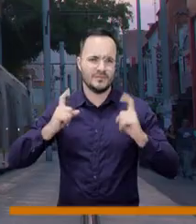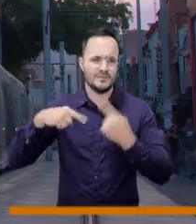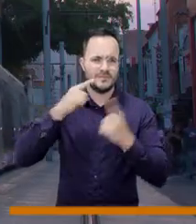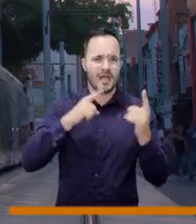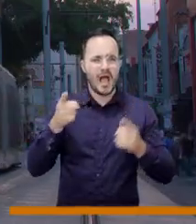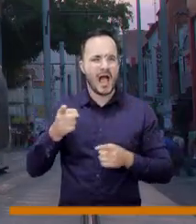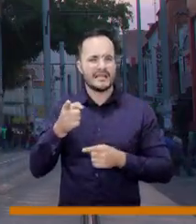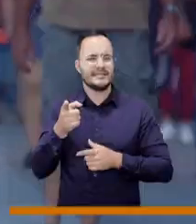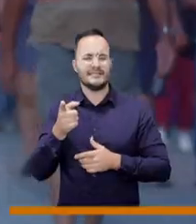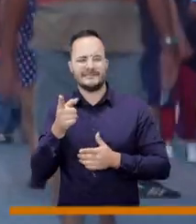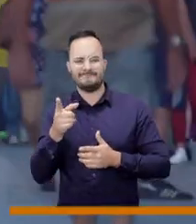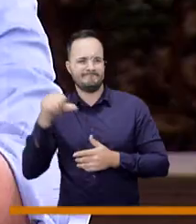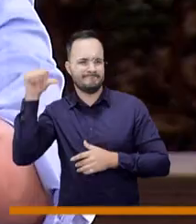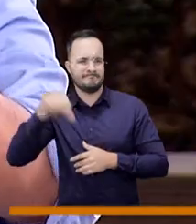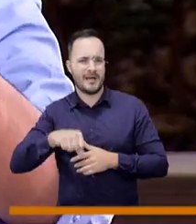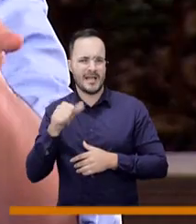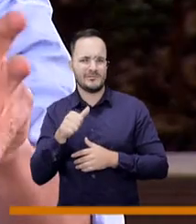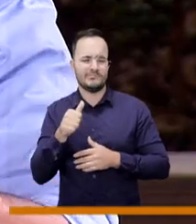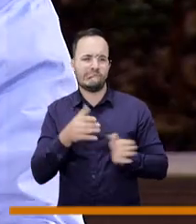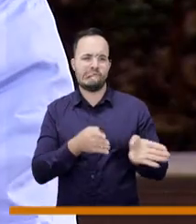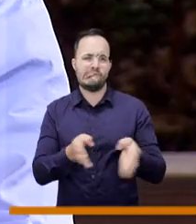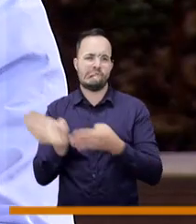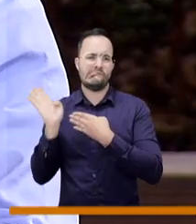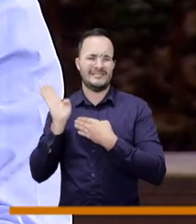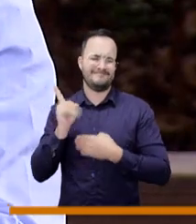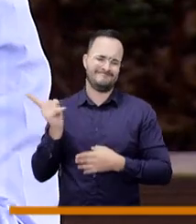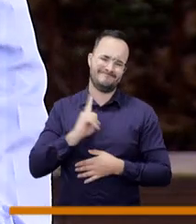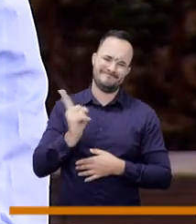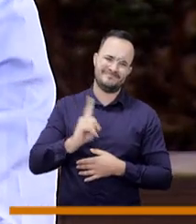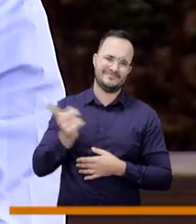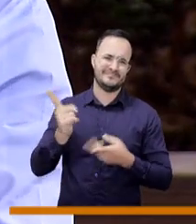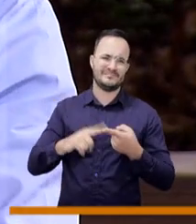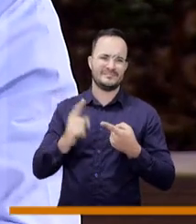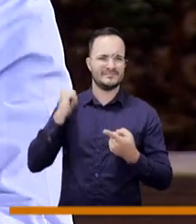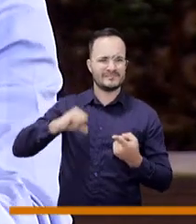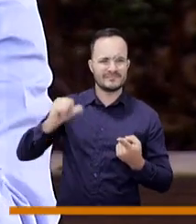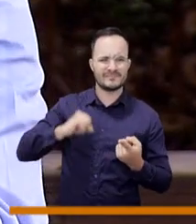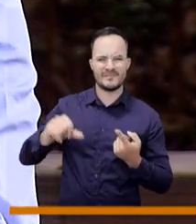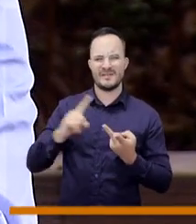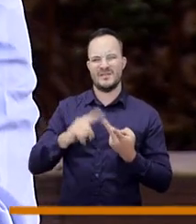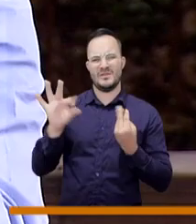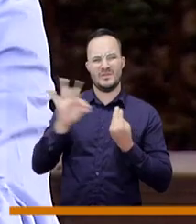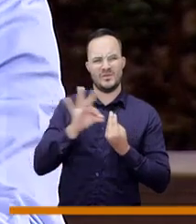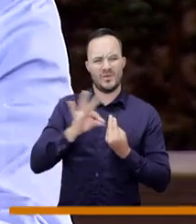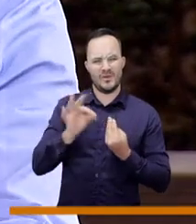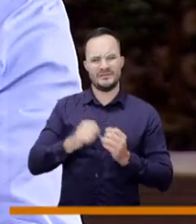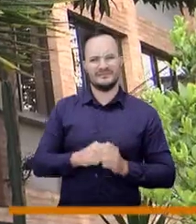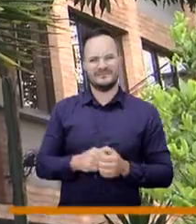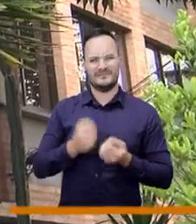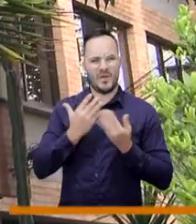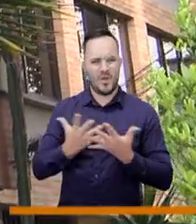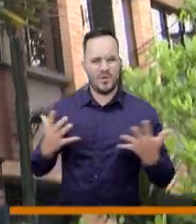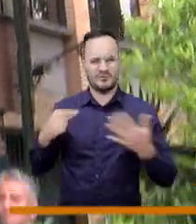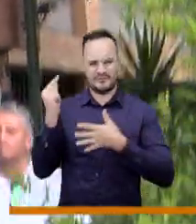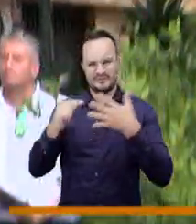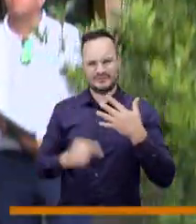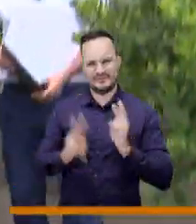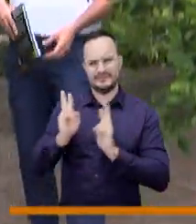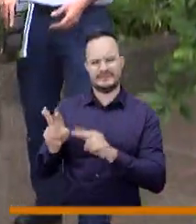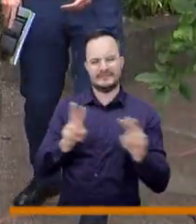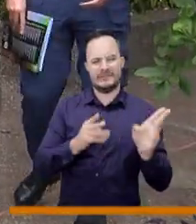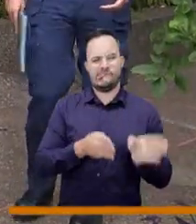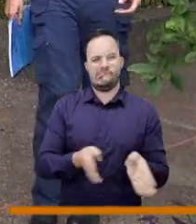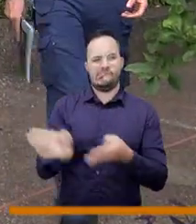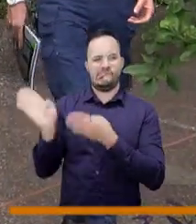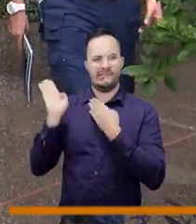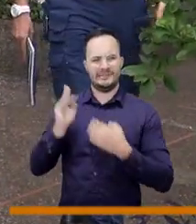Ese turismo oscuro, ese lado oscuro del turismo, que es el de prostitución, drogas, el de este tipo